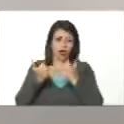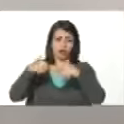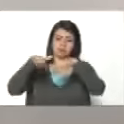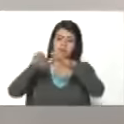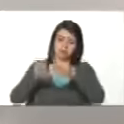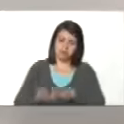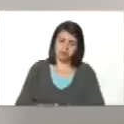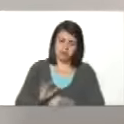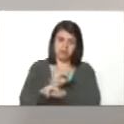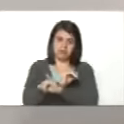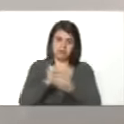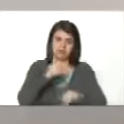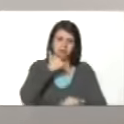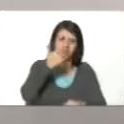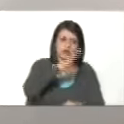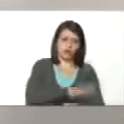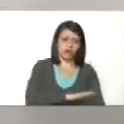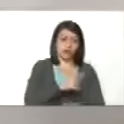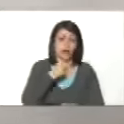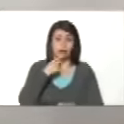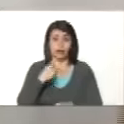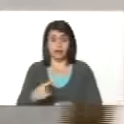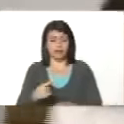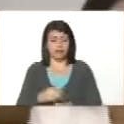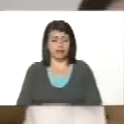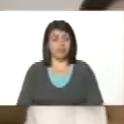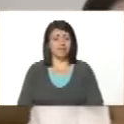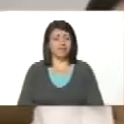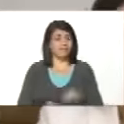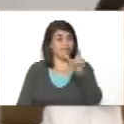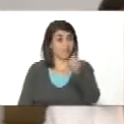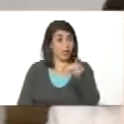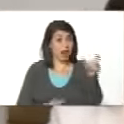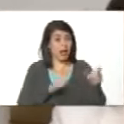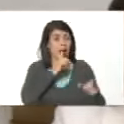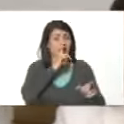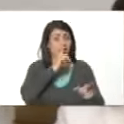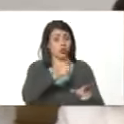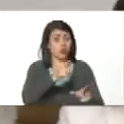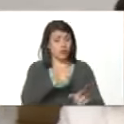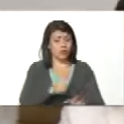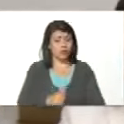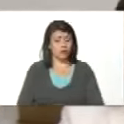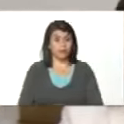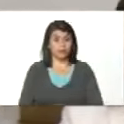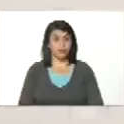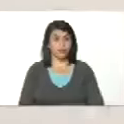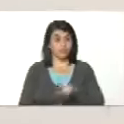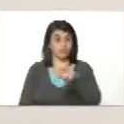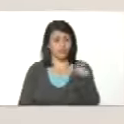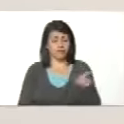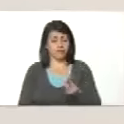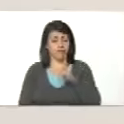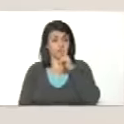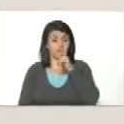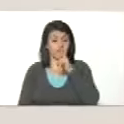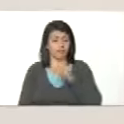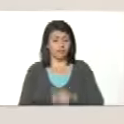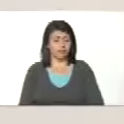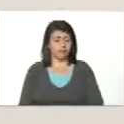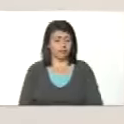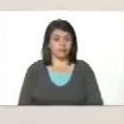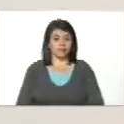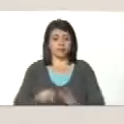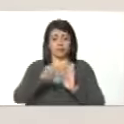levantarle la sanción. Así lo colocan esos bárbaros, esos salvajes, esos canallas en